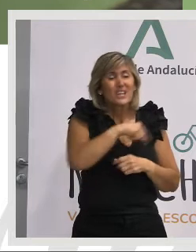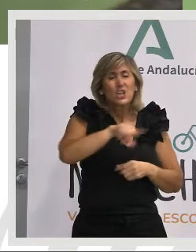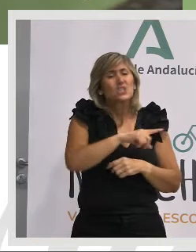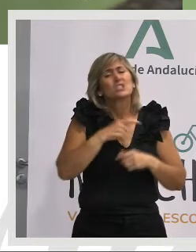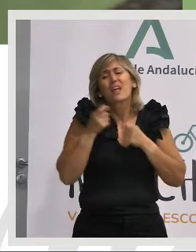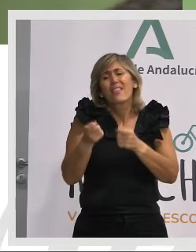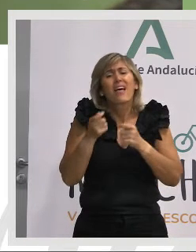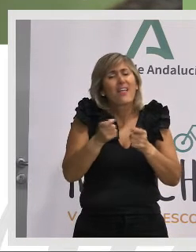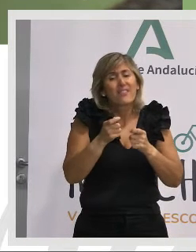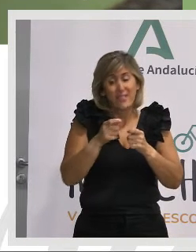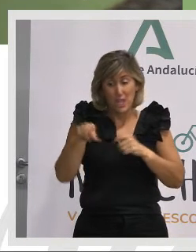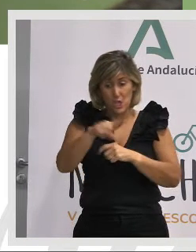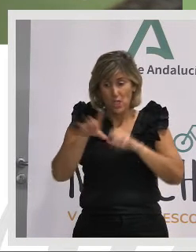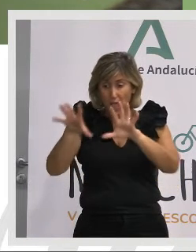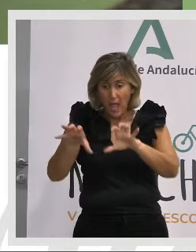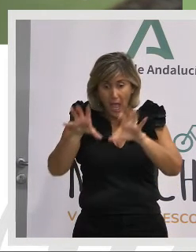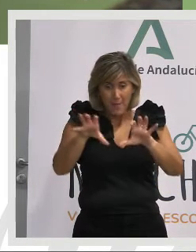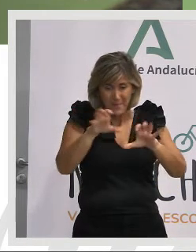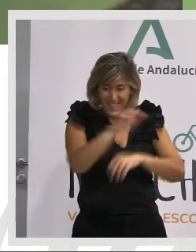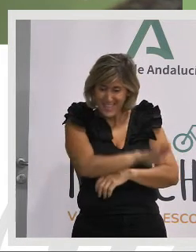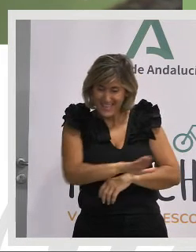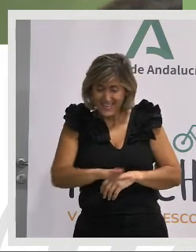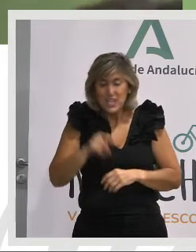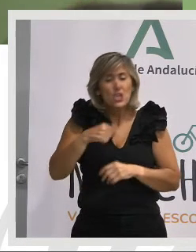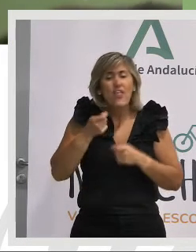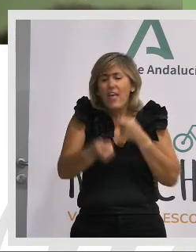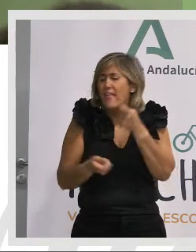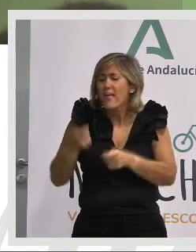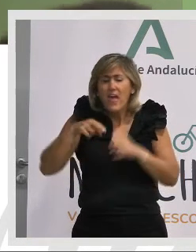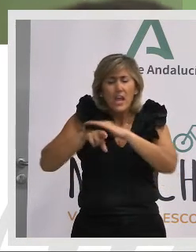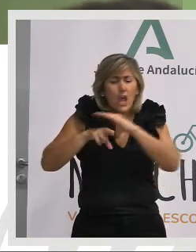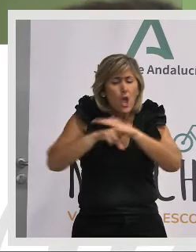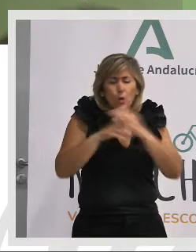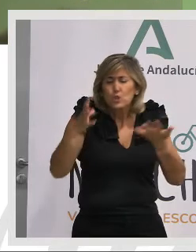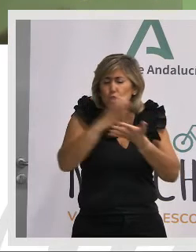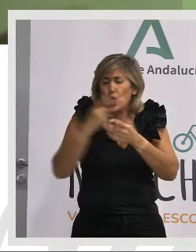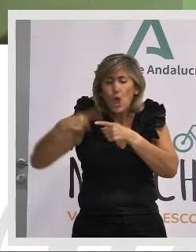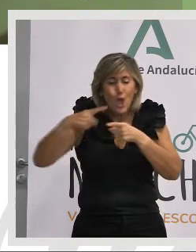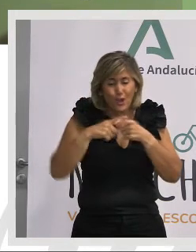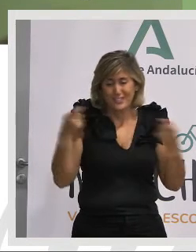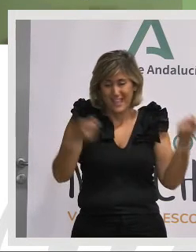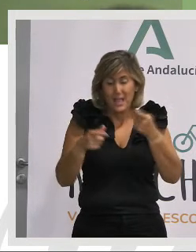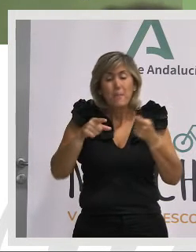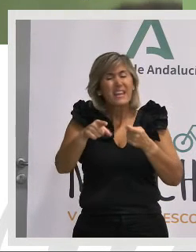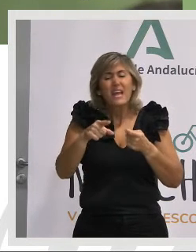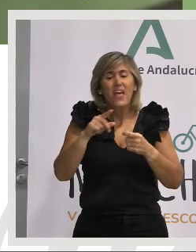facilitamos el aprendizaje del alumnado poniendo los medios que éste necesita y donde no se prioriza la